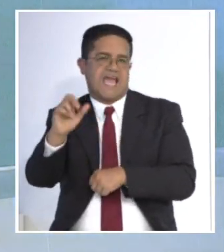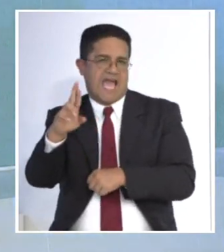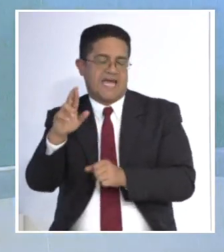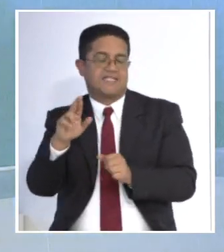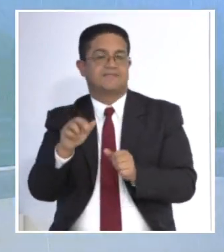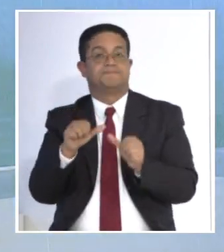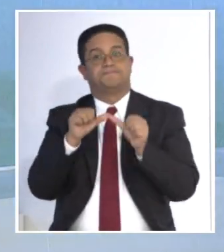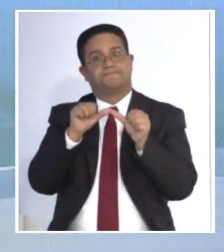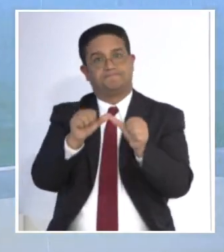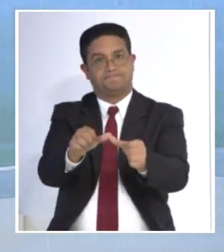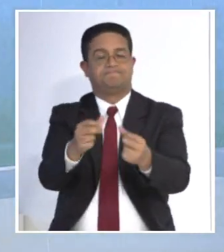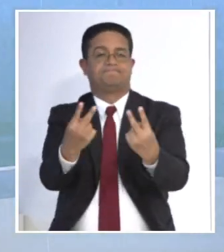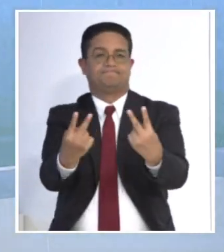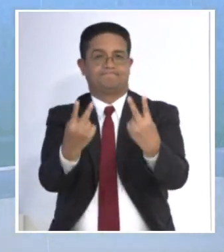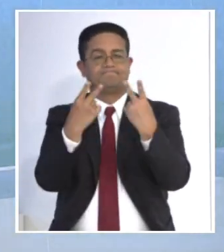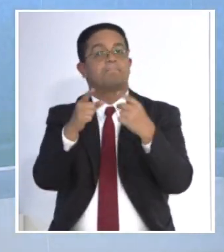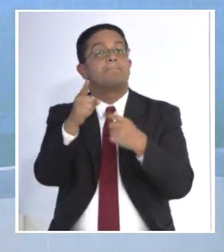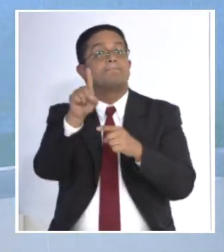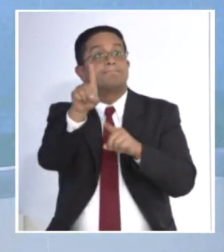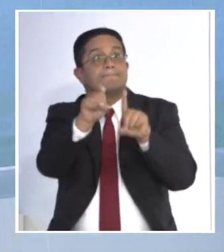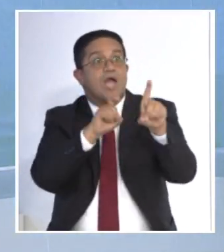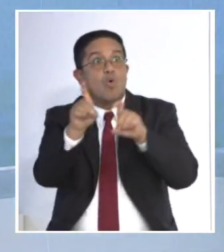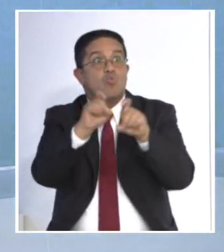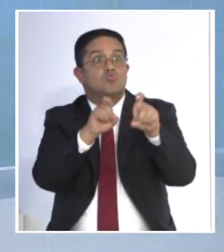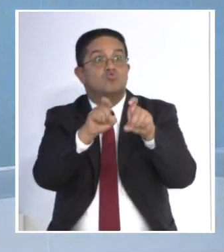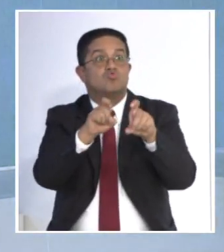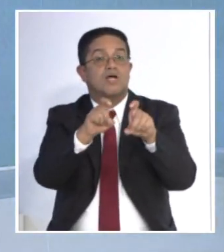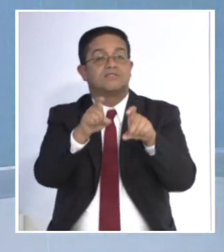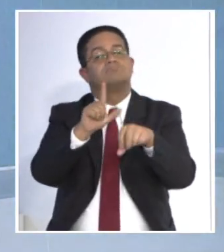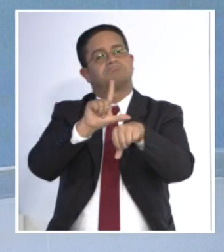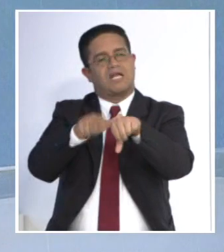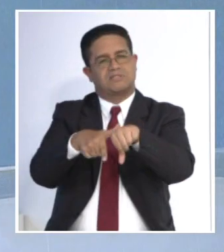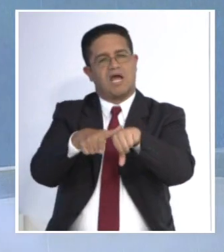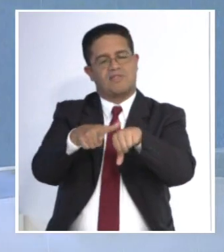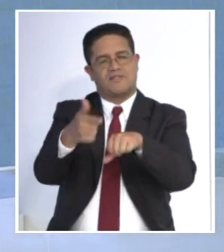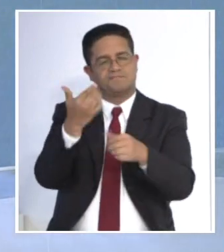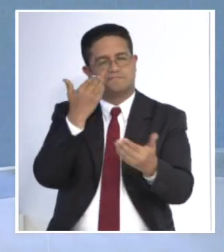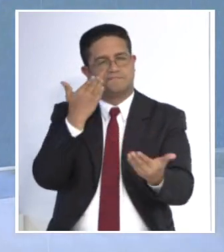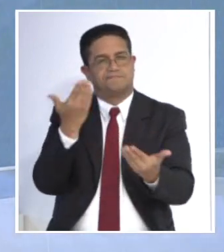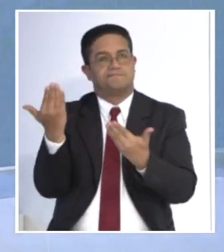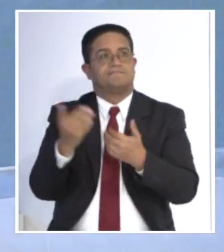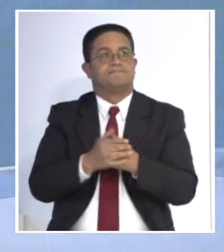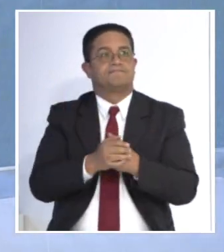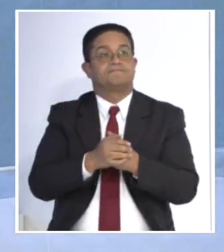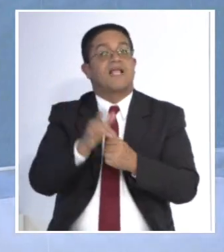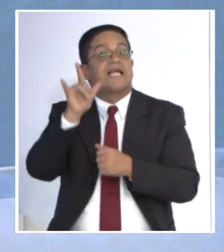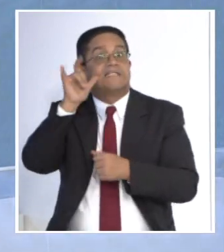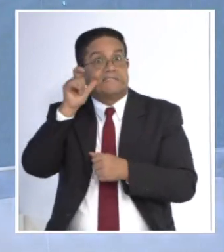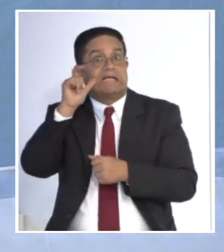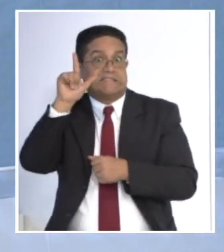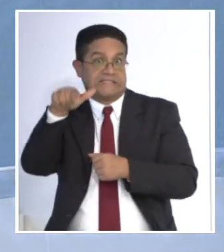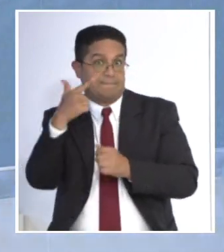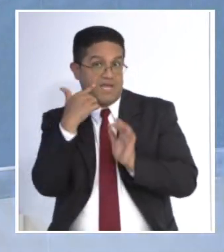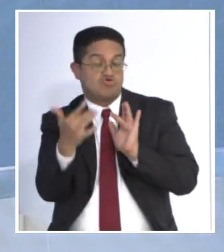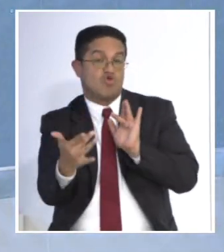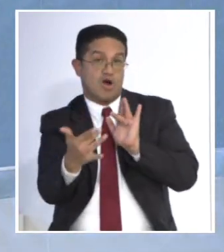acompañando, cirujano de mano. Preguntas y comentarios a las redes @salud_gb, Instagram Live, conectado con